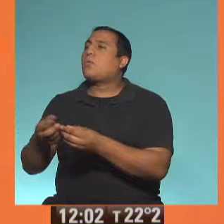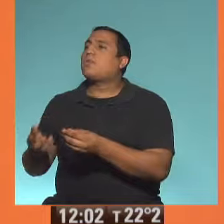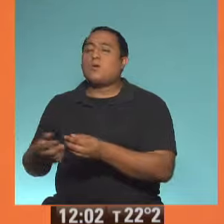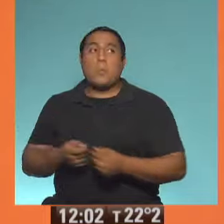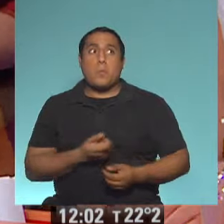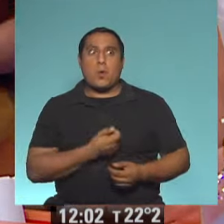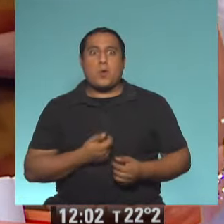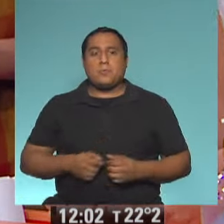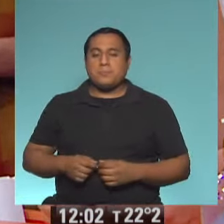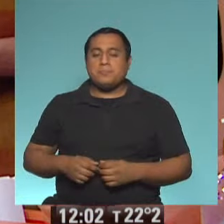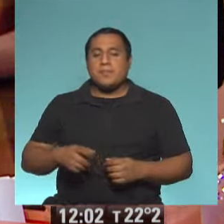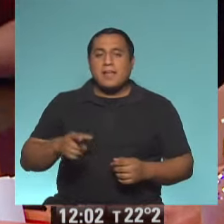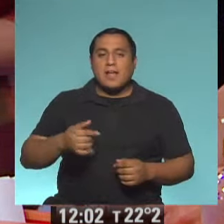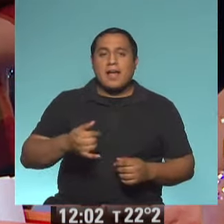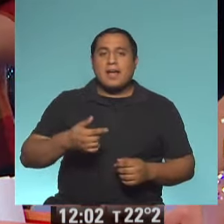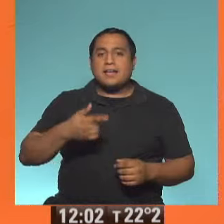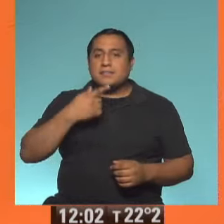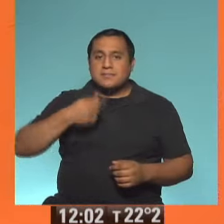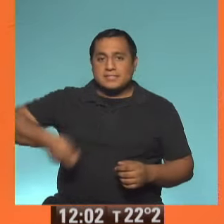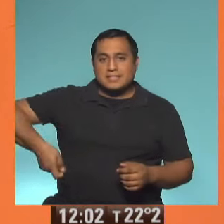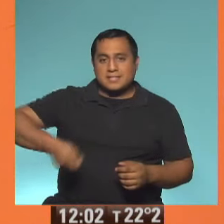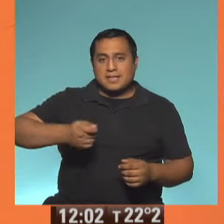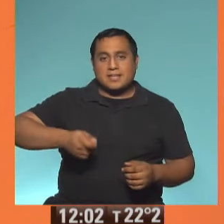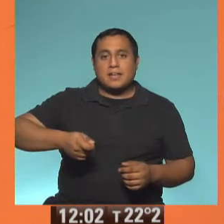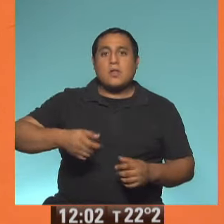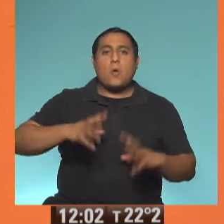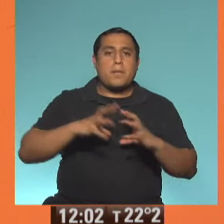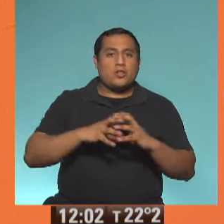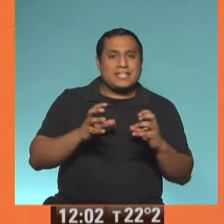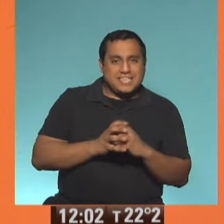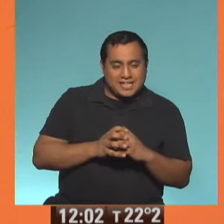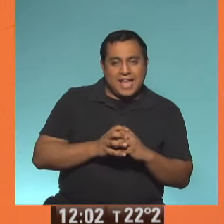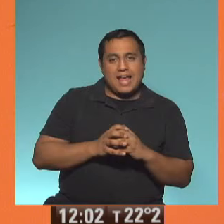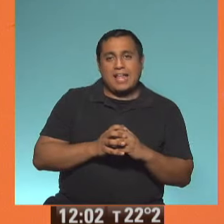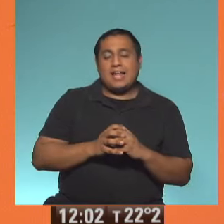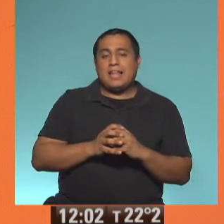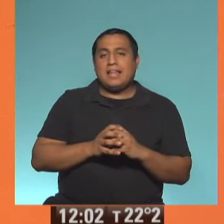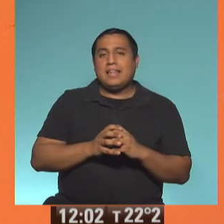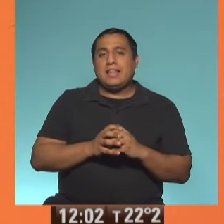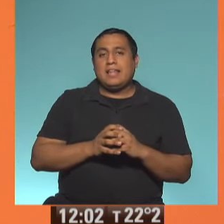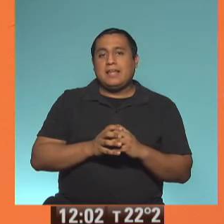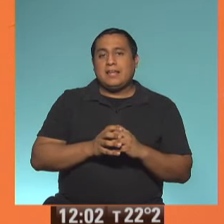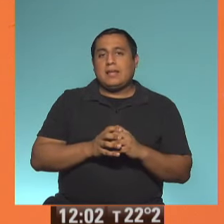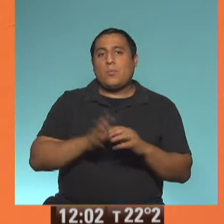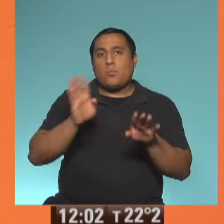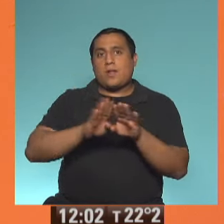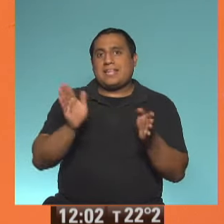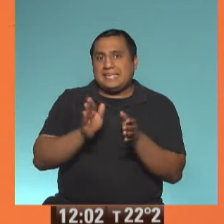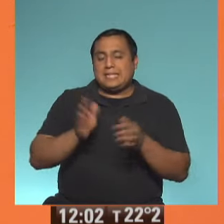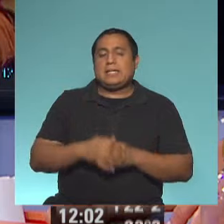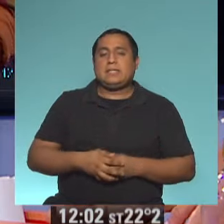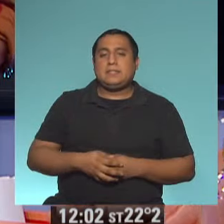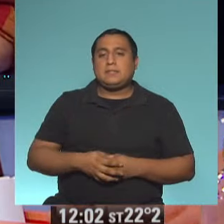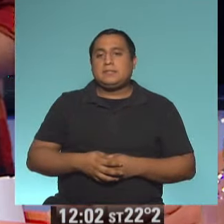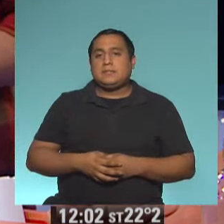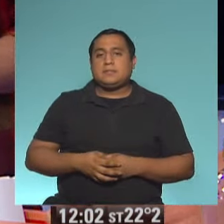pocas! Ahora tenemos, hay una sartén bastante grande, hay una pelota chiquita, la pelotita. A ver si encuentro puertita. Hay una puertita también.